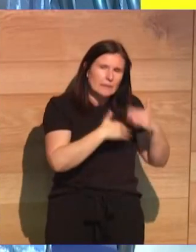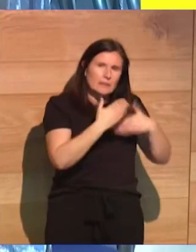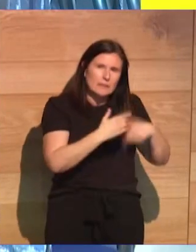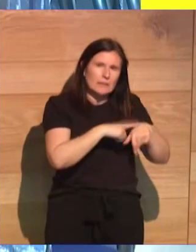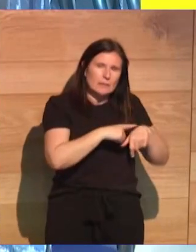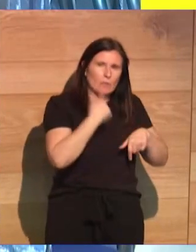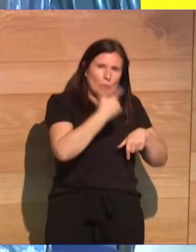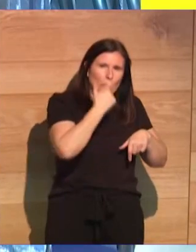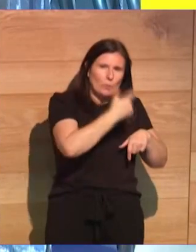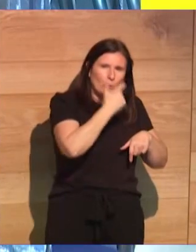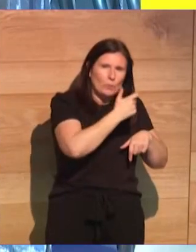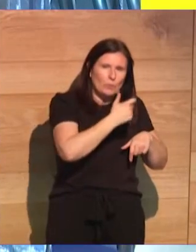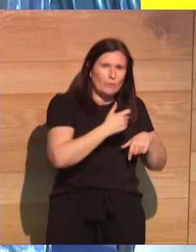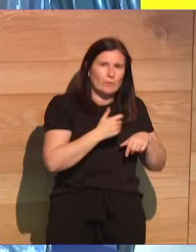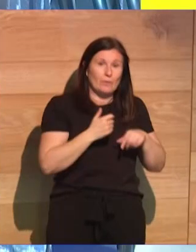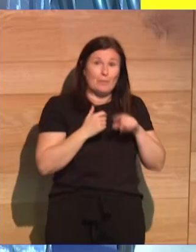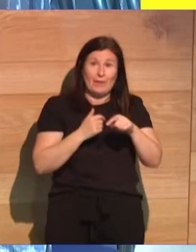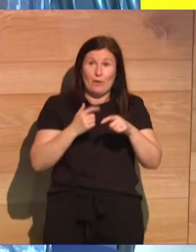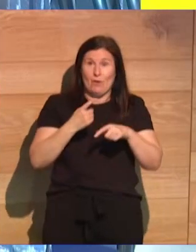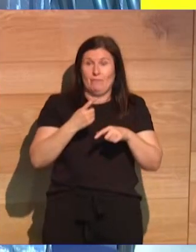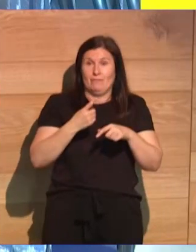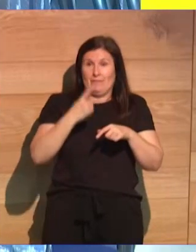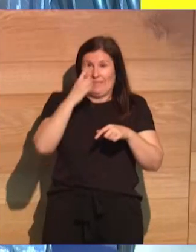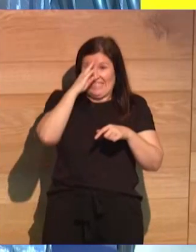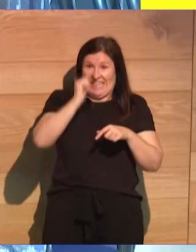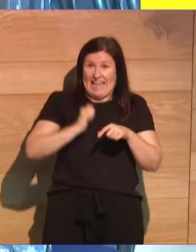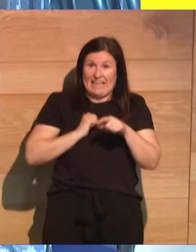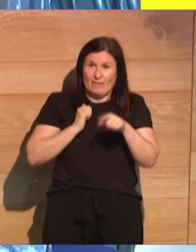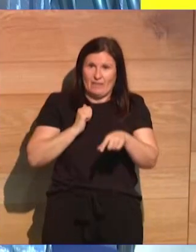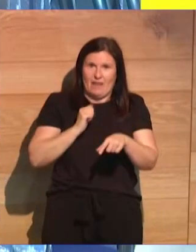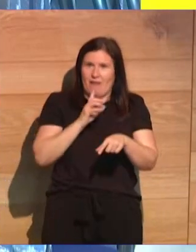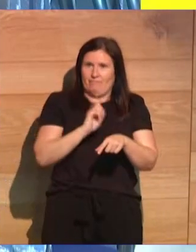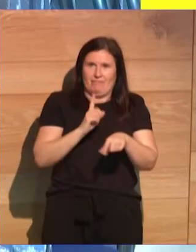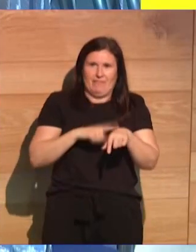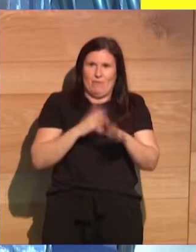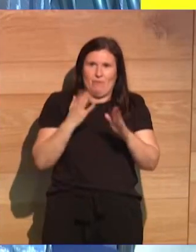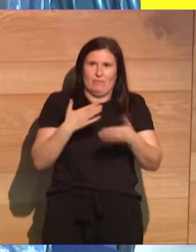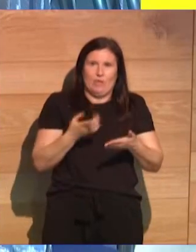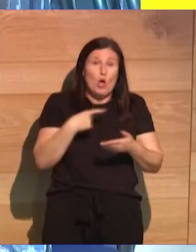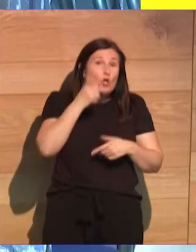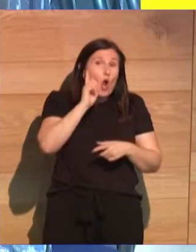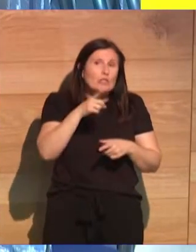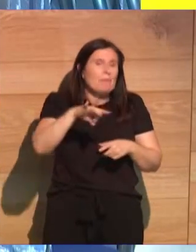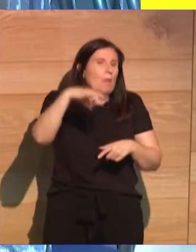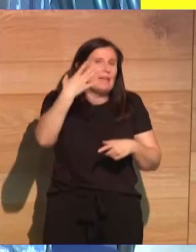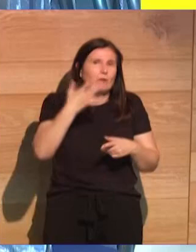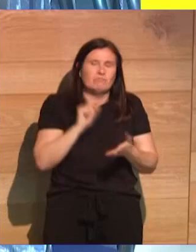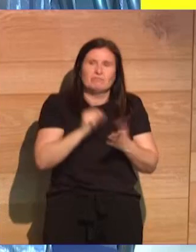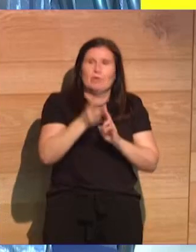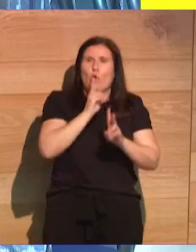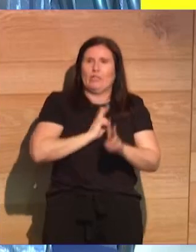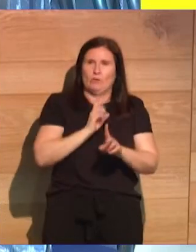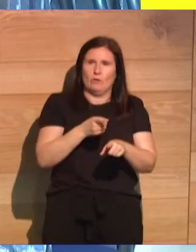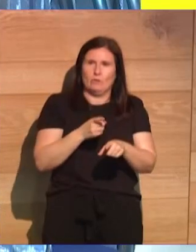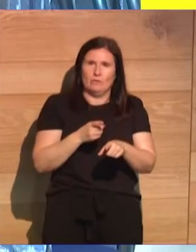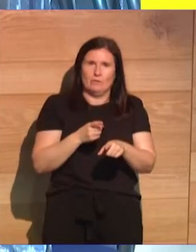lo suficientemente madura en algunas ocasiones. Entonces está pasando este tipo de cosas, ¿no? De que no lo sé, pues me lo invento, pero yo contesto. O